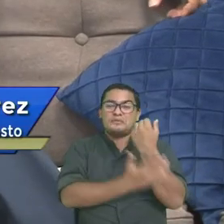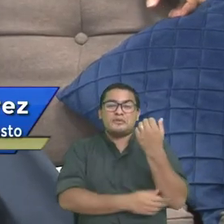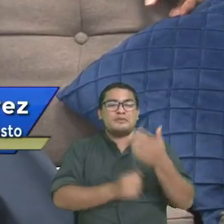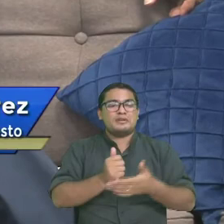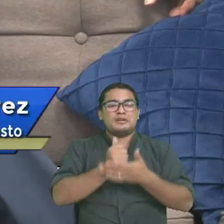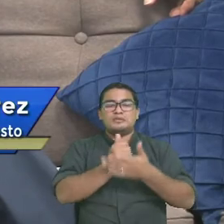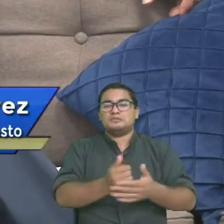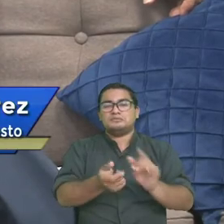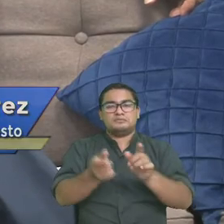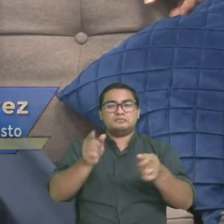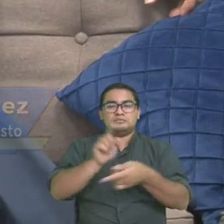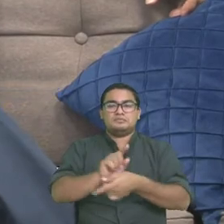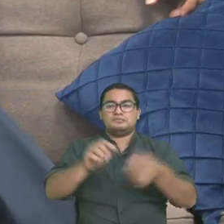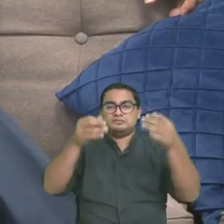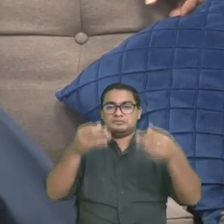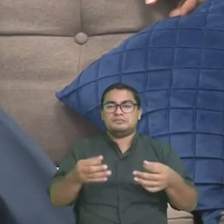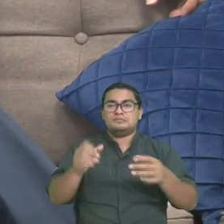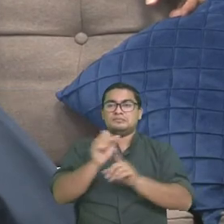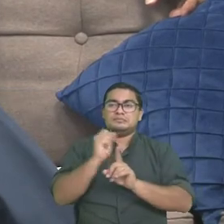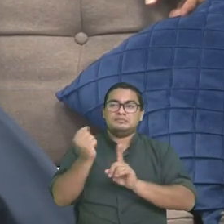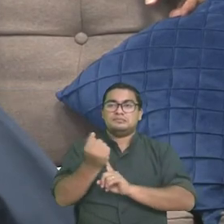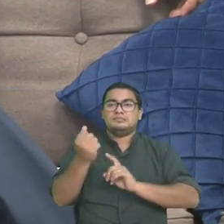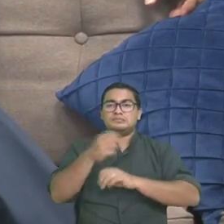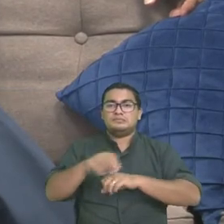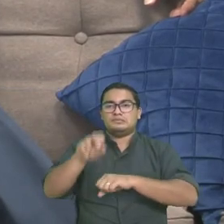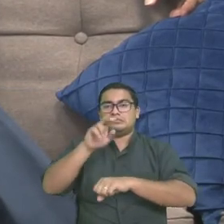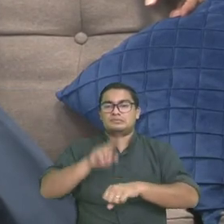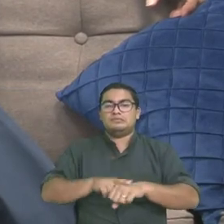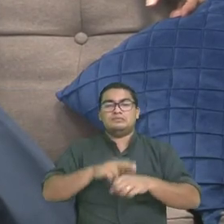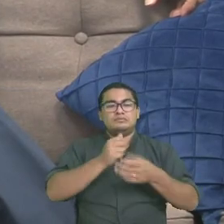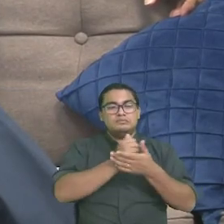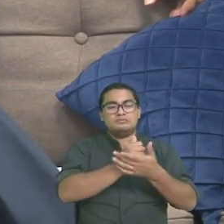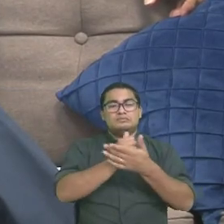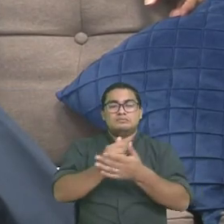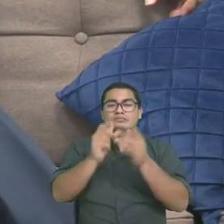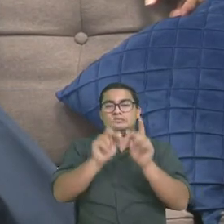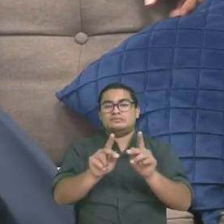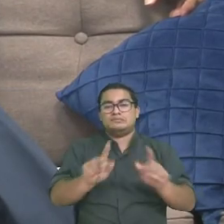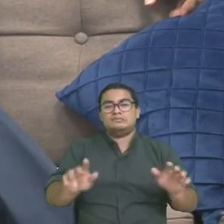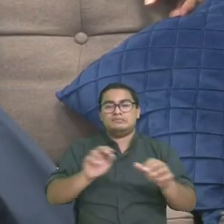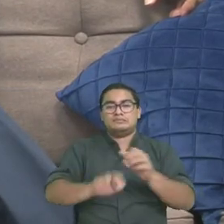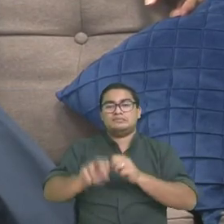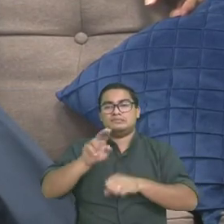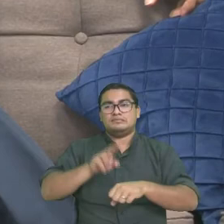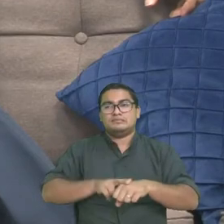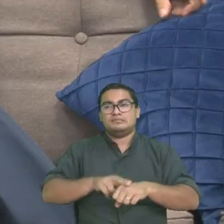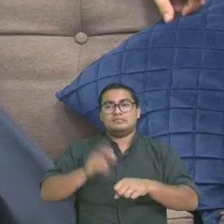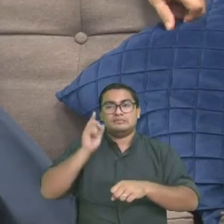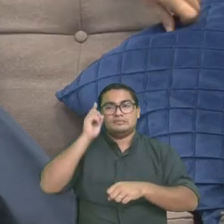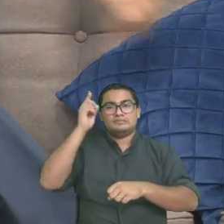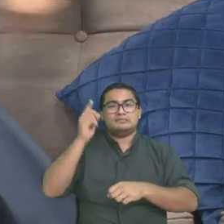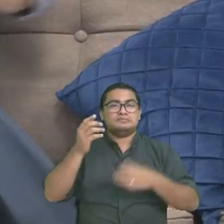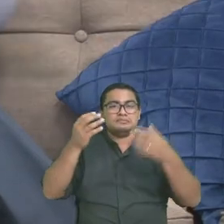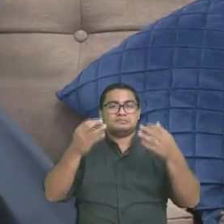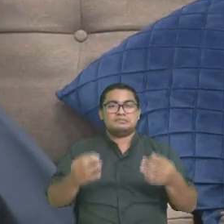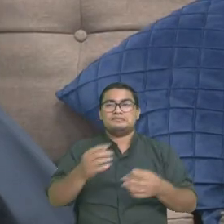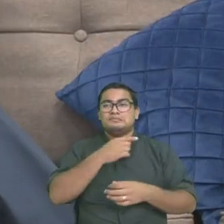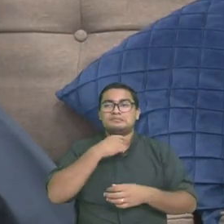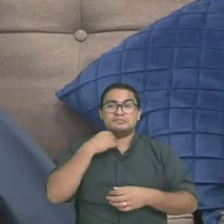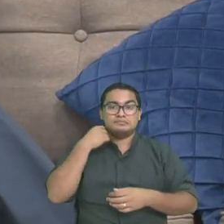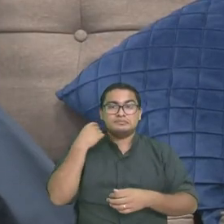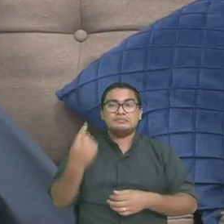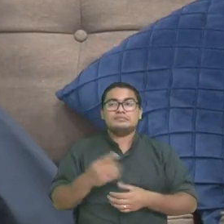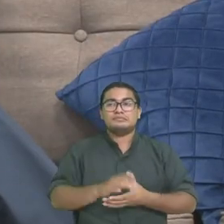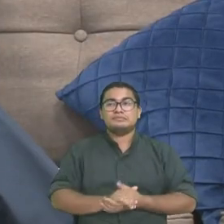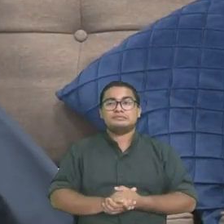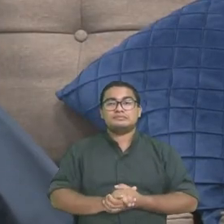la Asamblea Nacional ha aportado para que ese Plan Nacional de Desarrollo sea una realidad. Y